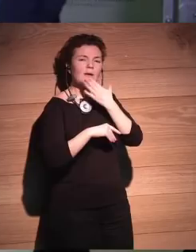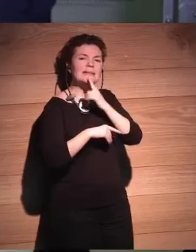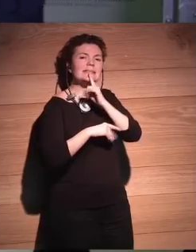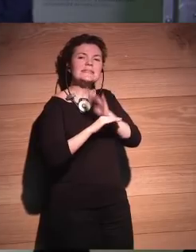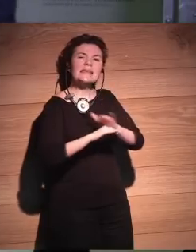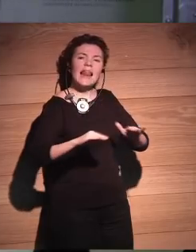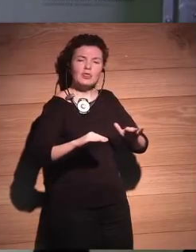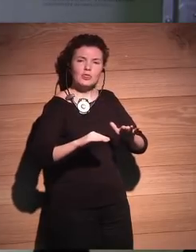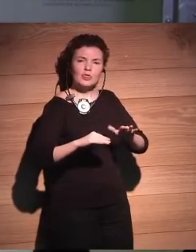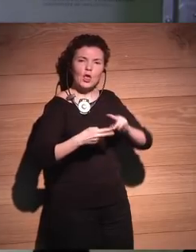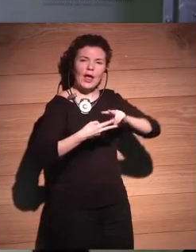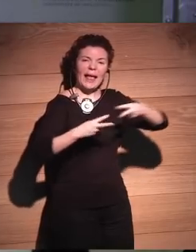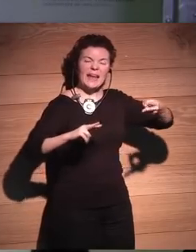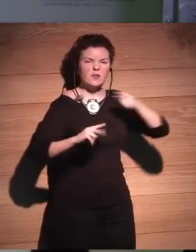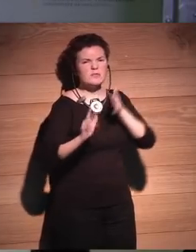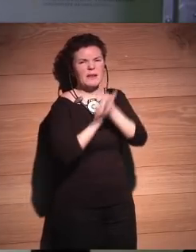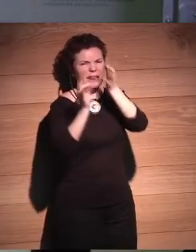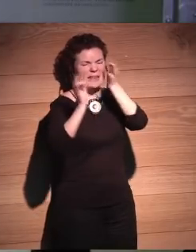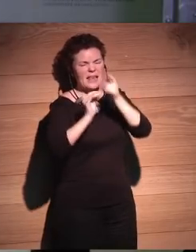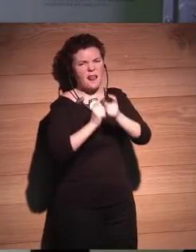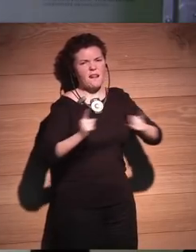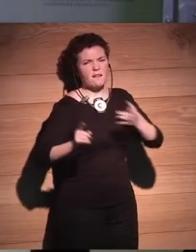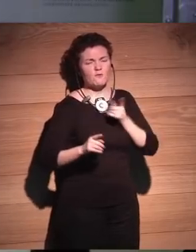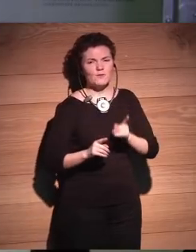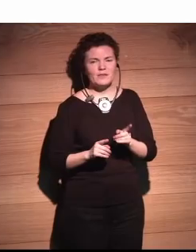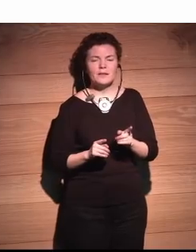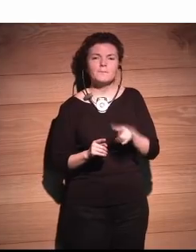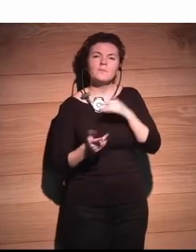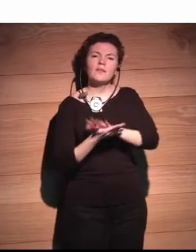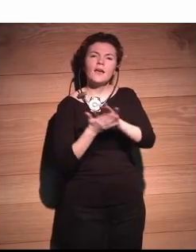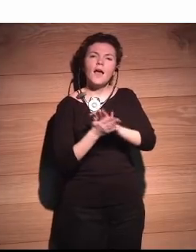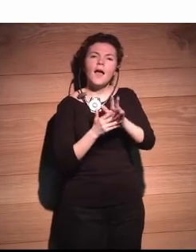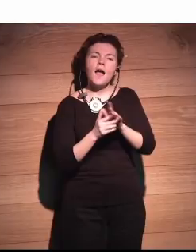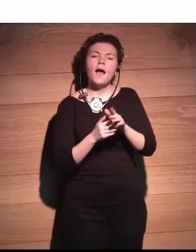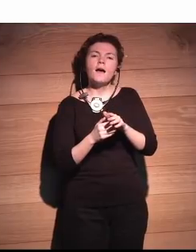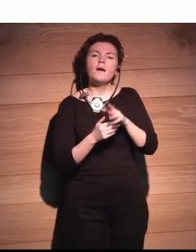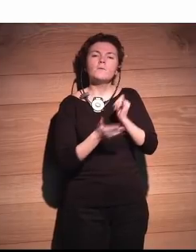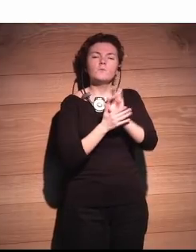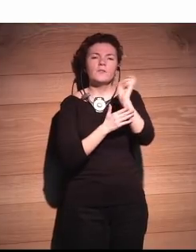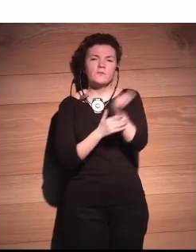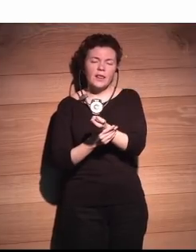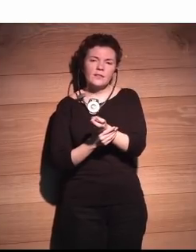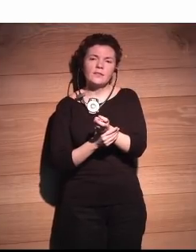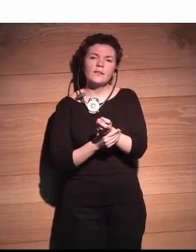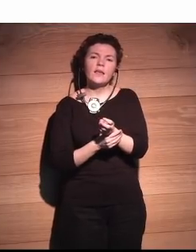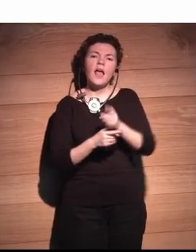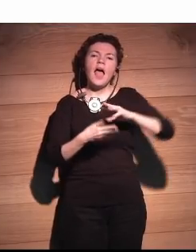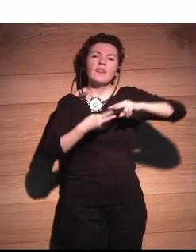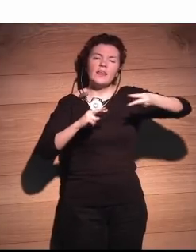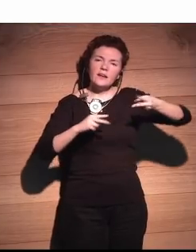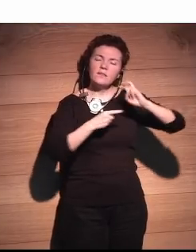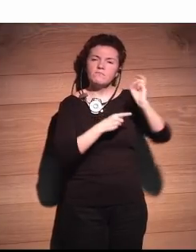génico. Bueno, no voy a entrar en esto en mucho detalle. Bueno, estamos hablando de los diferentes serotipos, de los vectores del ADN y